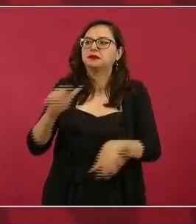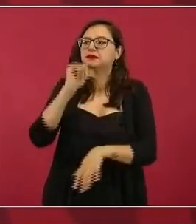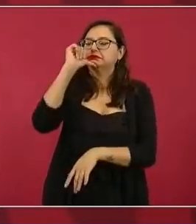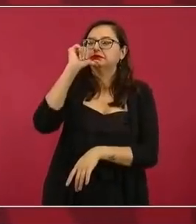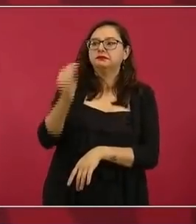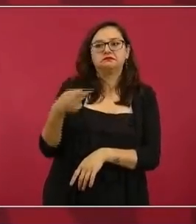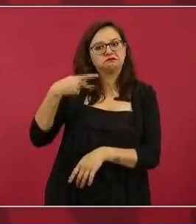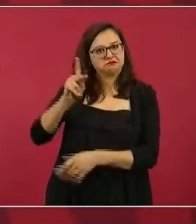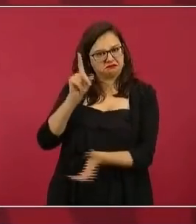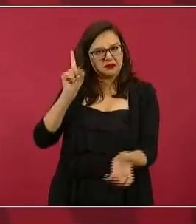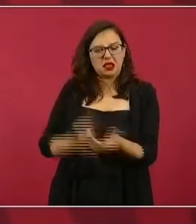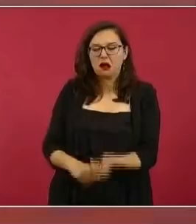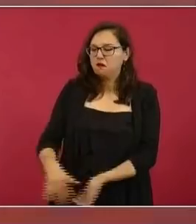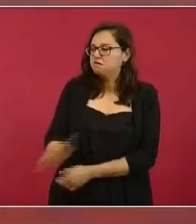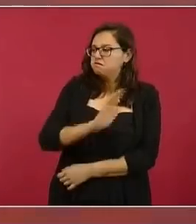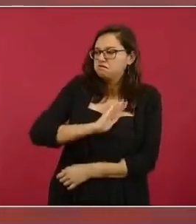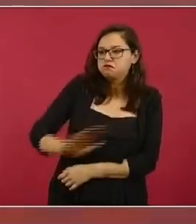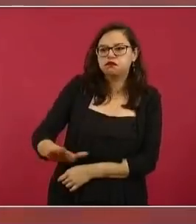a los fallecidos.